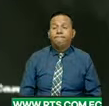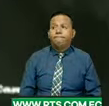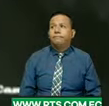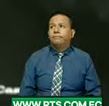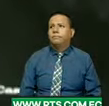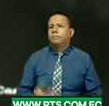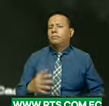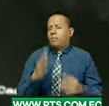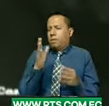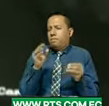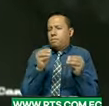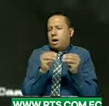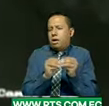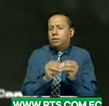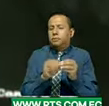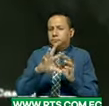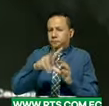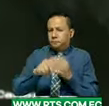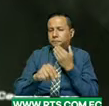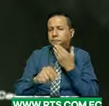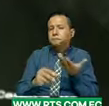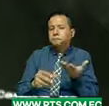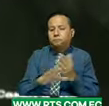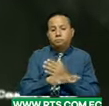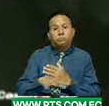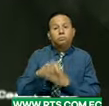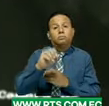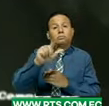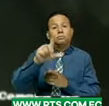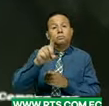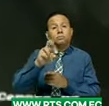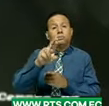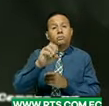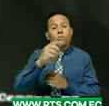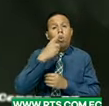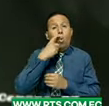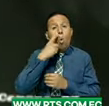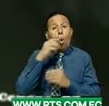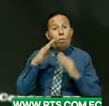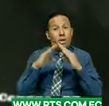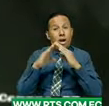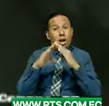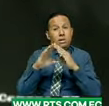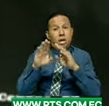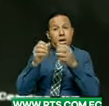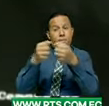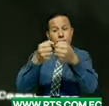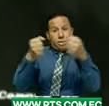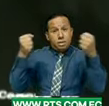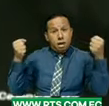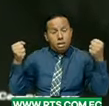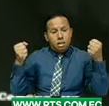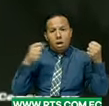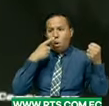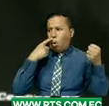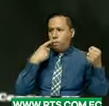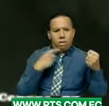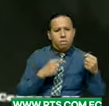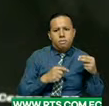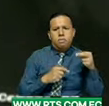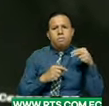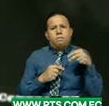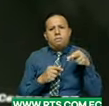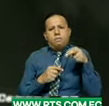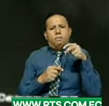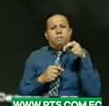Como para cerrar este recorrido delictivo, en Calderón un sujeto se metió por la ventana de un departamento. Todos estaban en casa, pero se dio